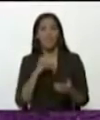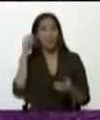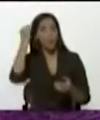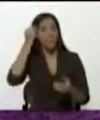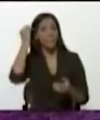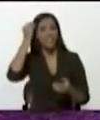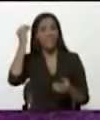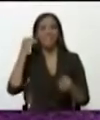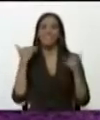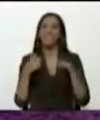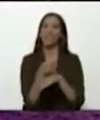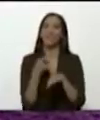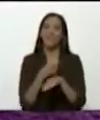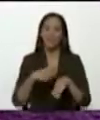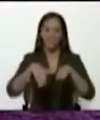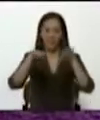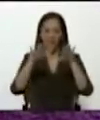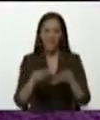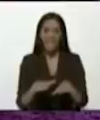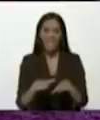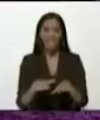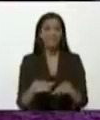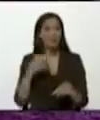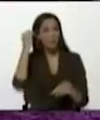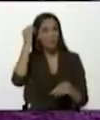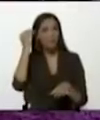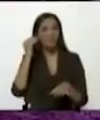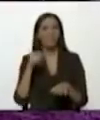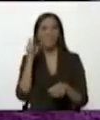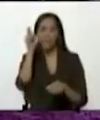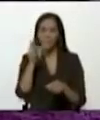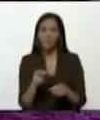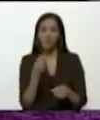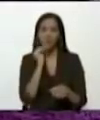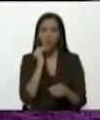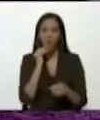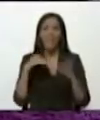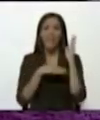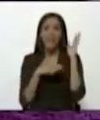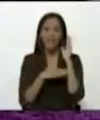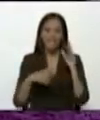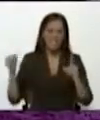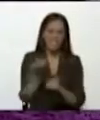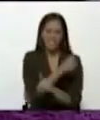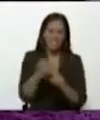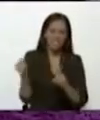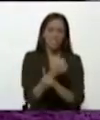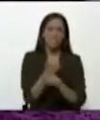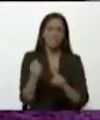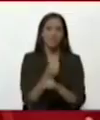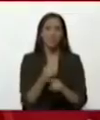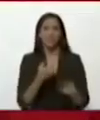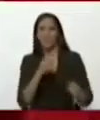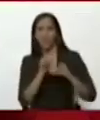pensaban que ya el gobierno estaba caído y torturaron a estos muchachos en el Estado Lara. Porque eran unos colectivos sociales, porque eran unos muchachos